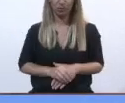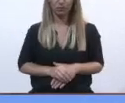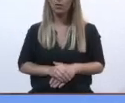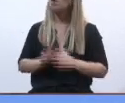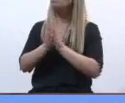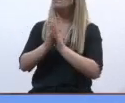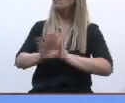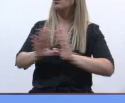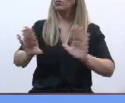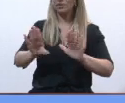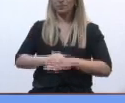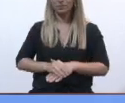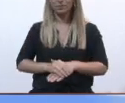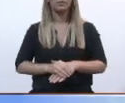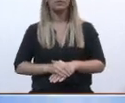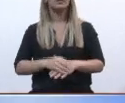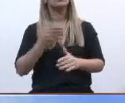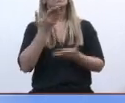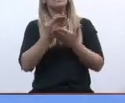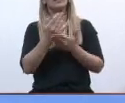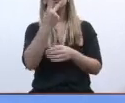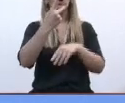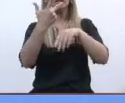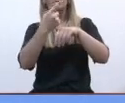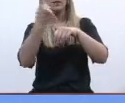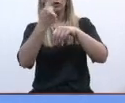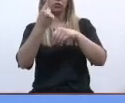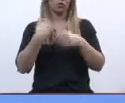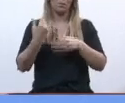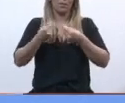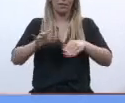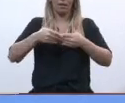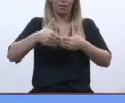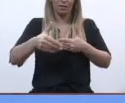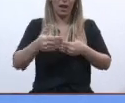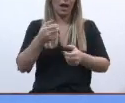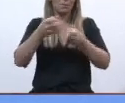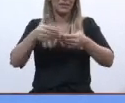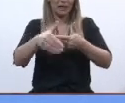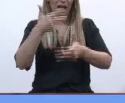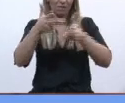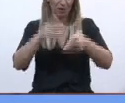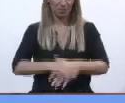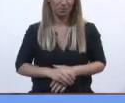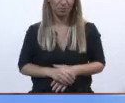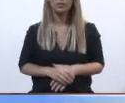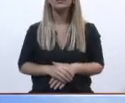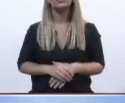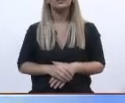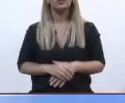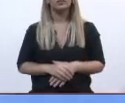Sí. Perdí 2-3 minutos, presidenta, hasta poder iniciar. Lo cierto es que